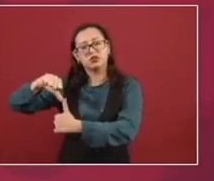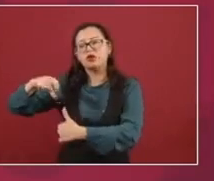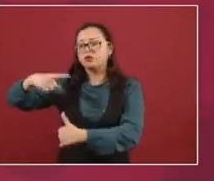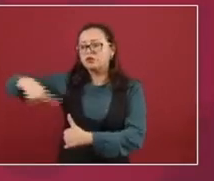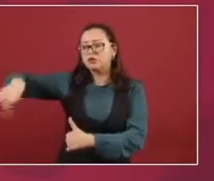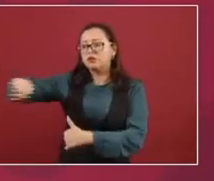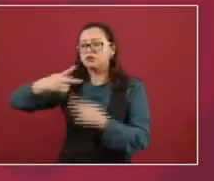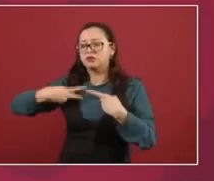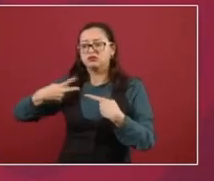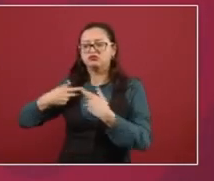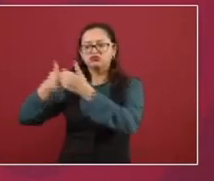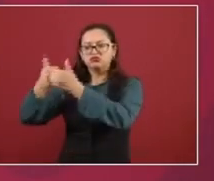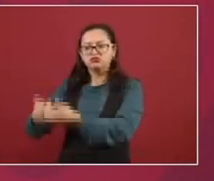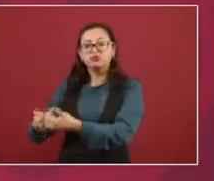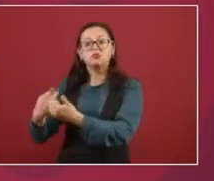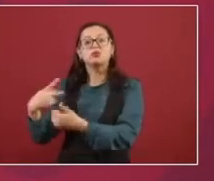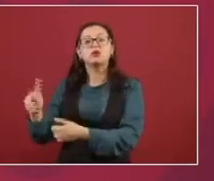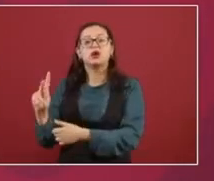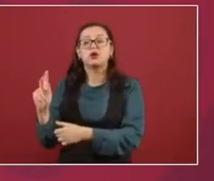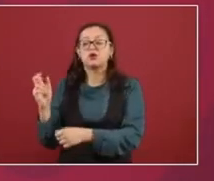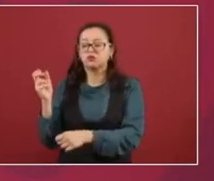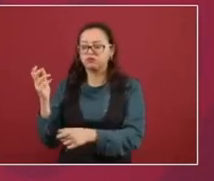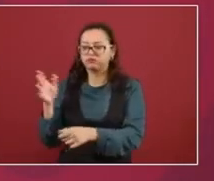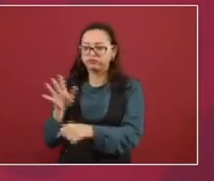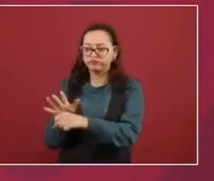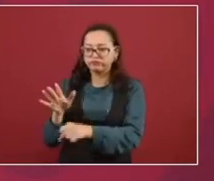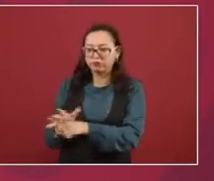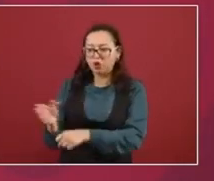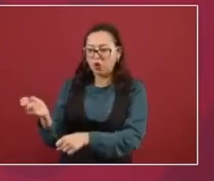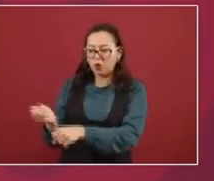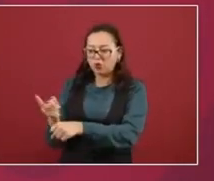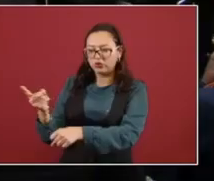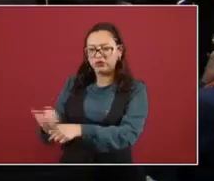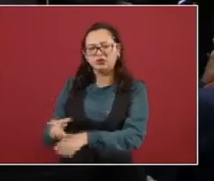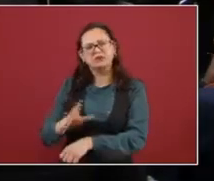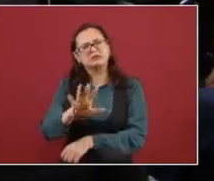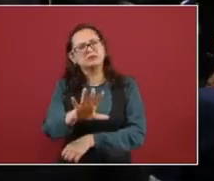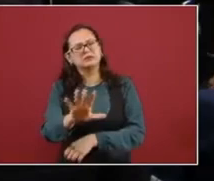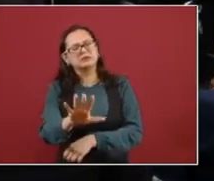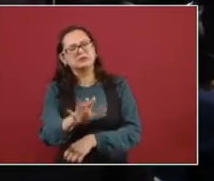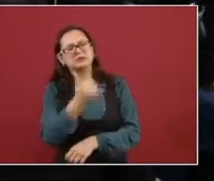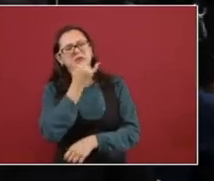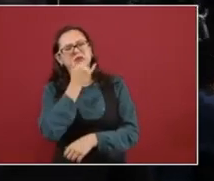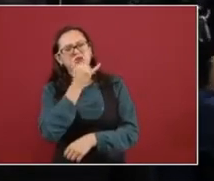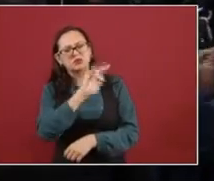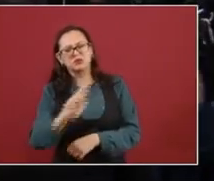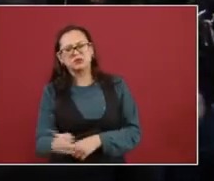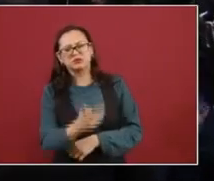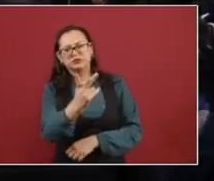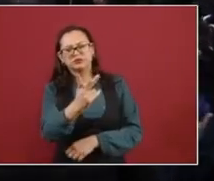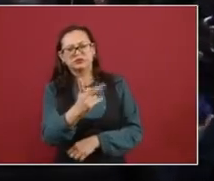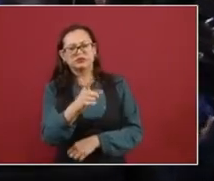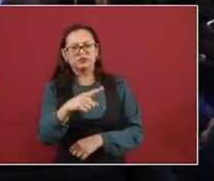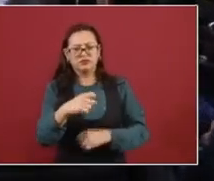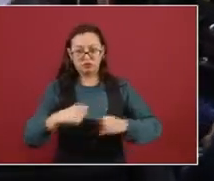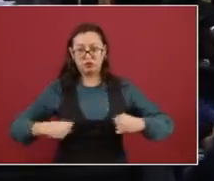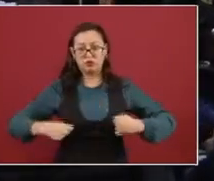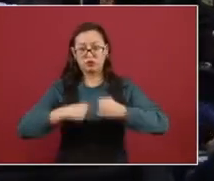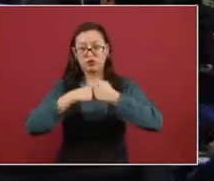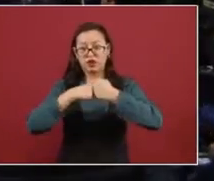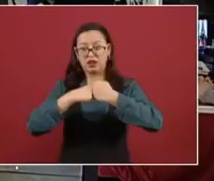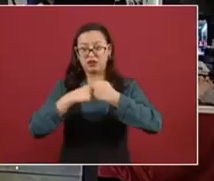centroamericanos. Ese es nuestro plan. Presidente, pero por ejemplo, si se llega el momento de cerrar la